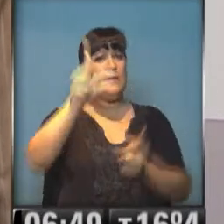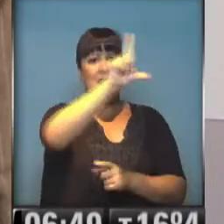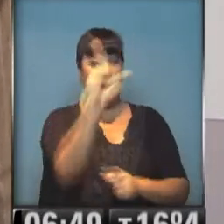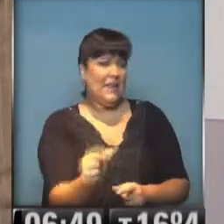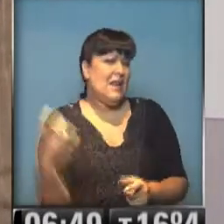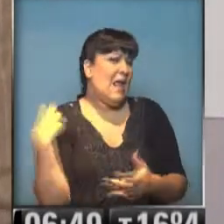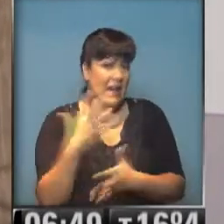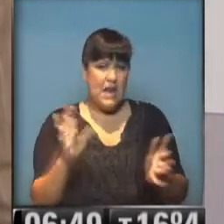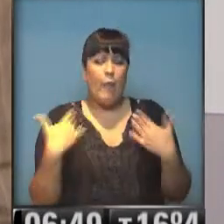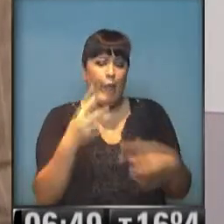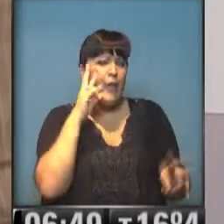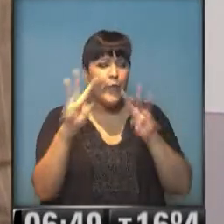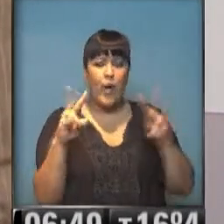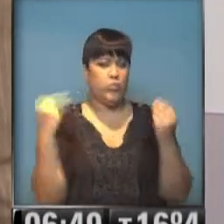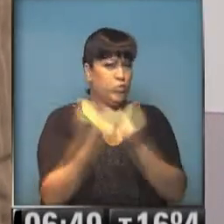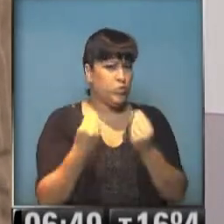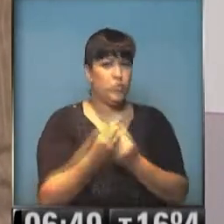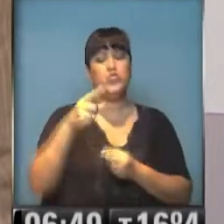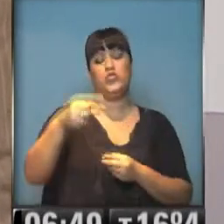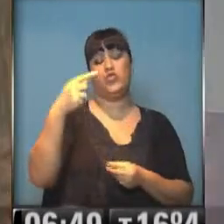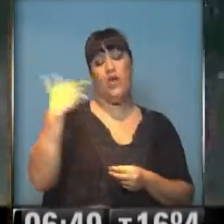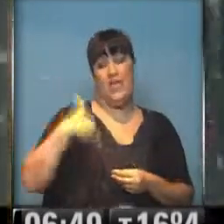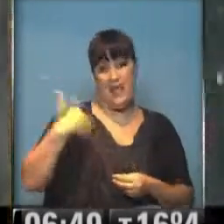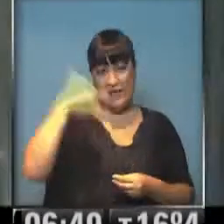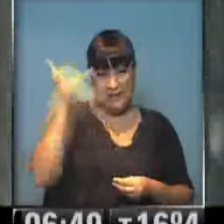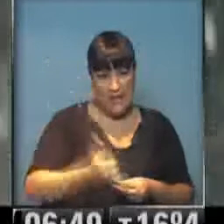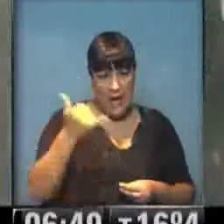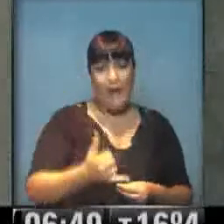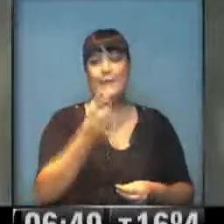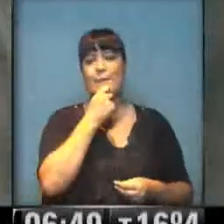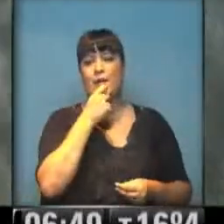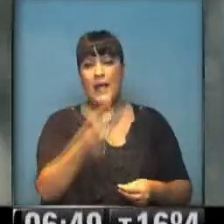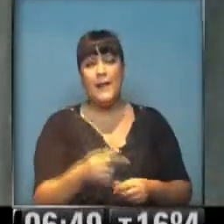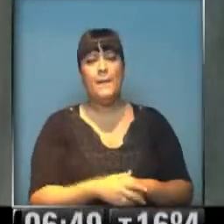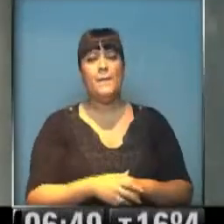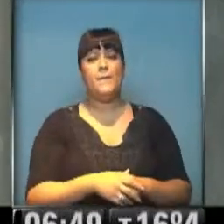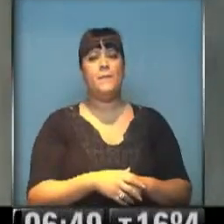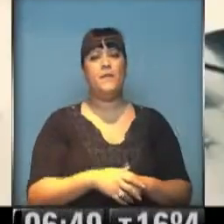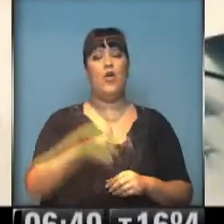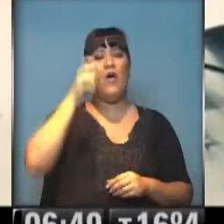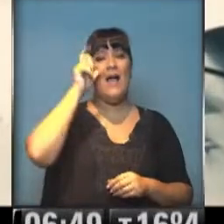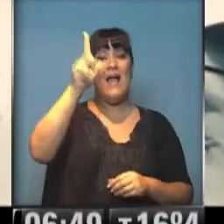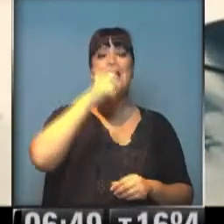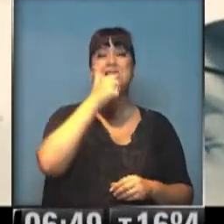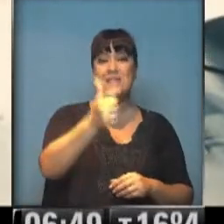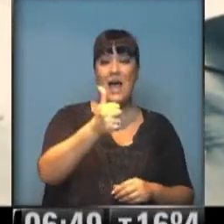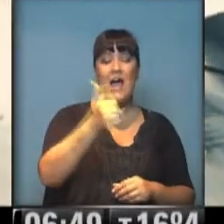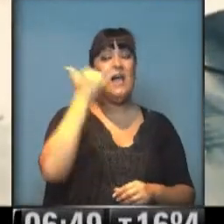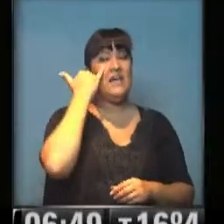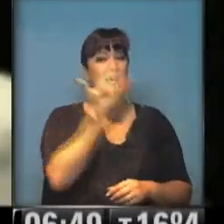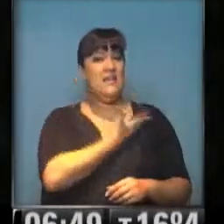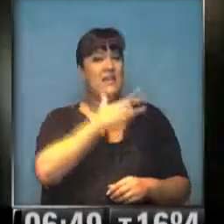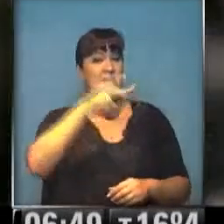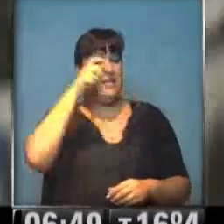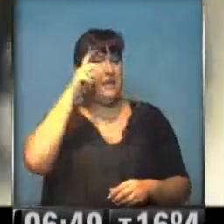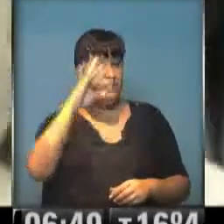general. Tenemos muchos estrenos nacionales. Por ejemplo, tenemos Elsa y Fred, que no es nacional. Mira, te dije, tenemos estreno nacional y justo hablo de